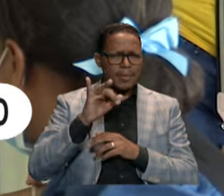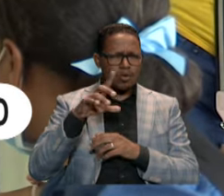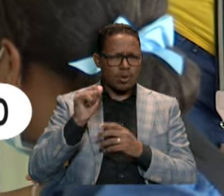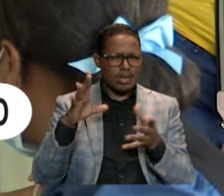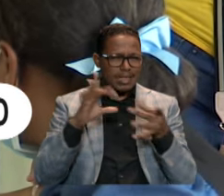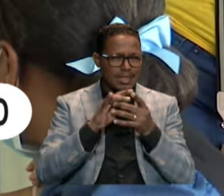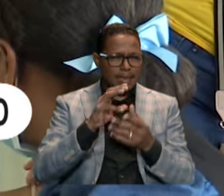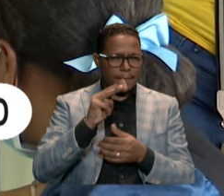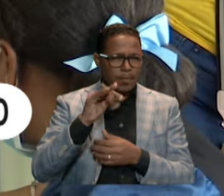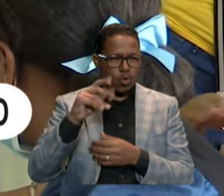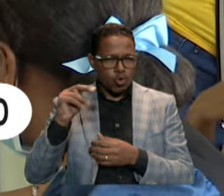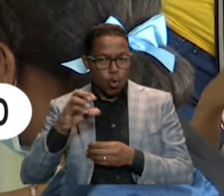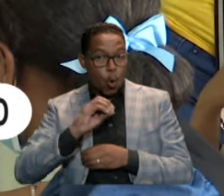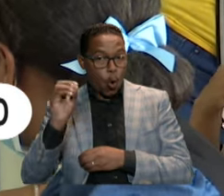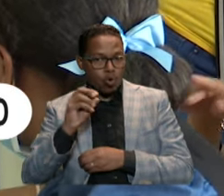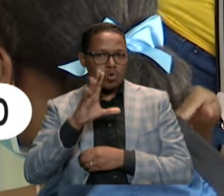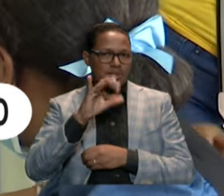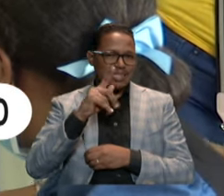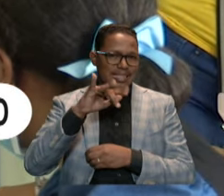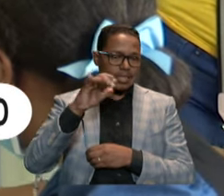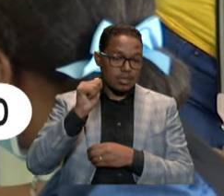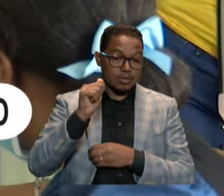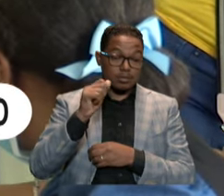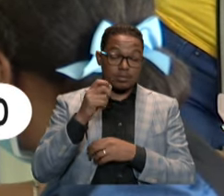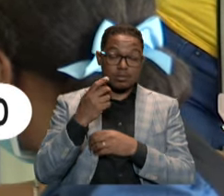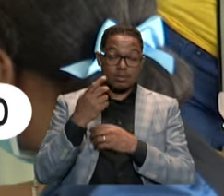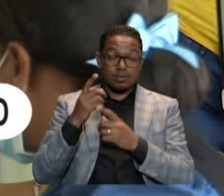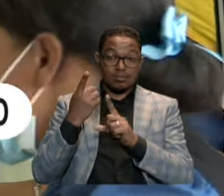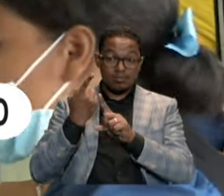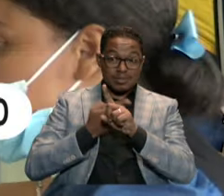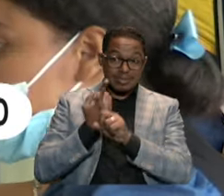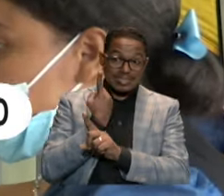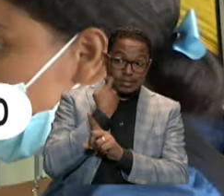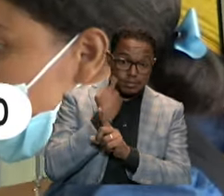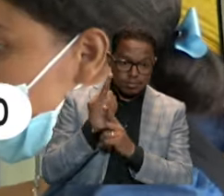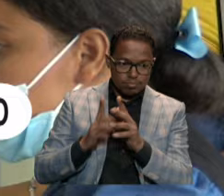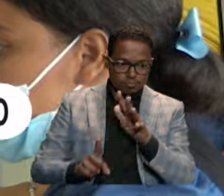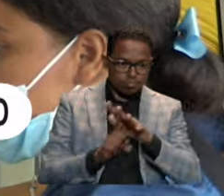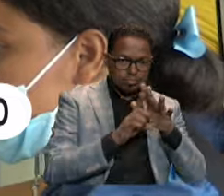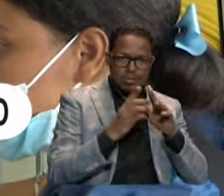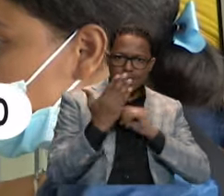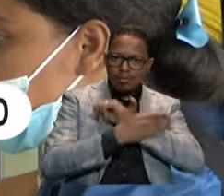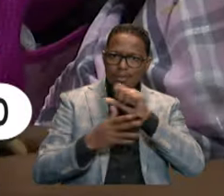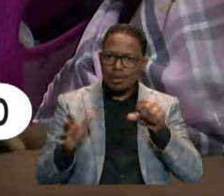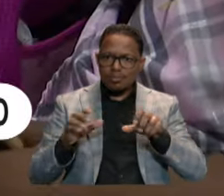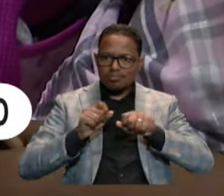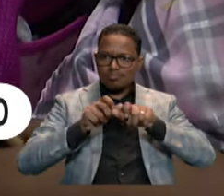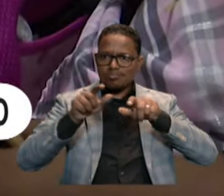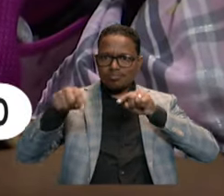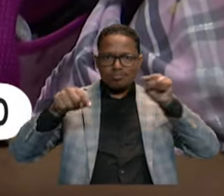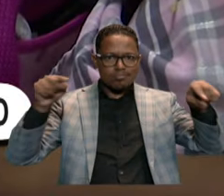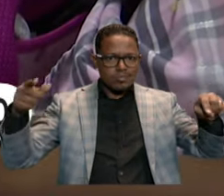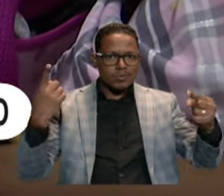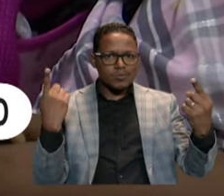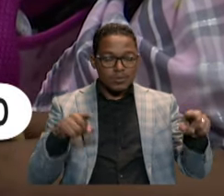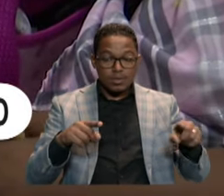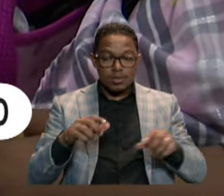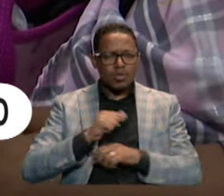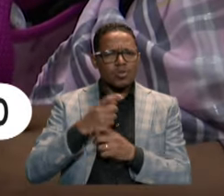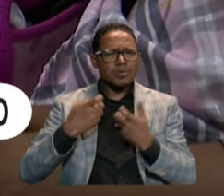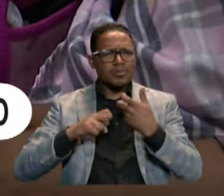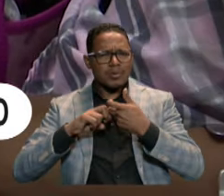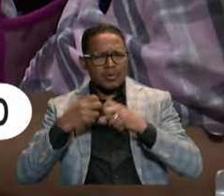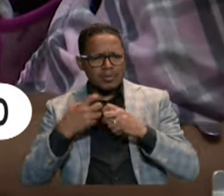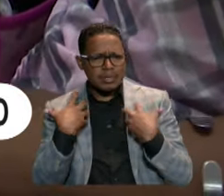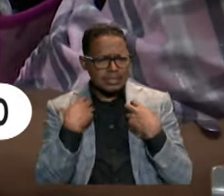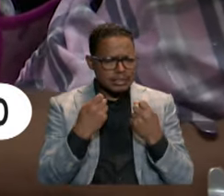viruela símica que se han registrado en las últimas semanas en todo el país. Además, también hay otras realidades sanitarias que estaremos poniendo en contexto